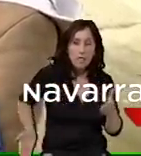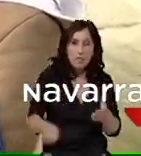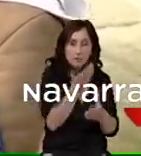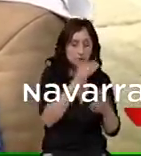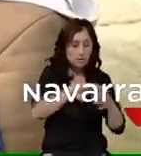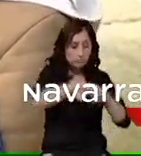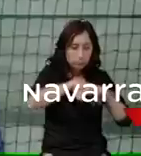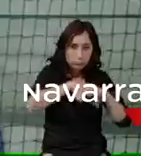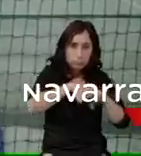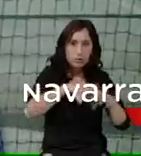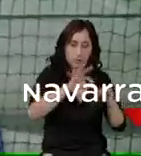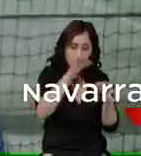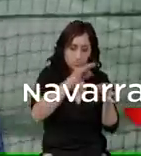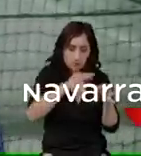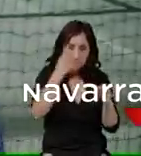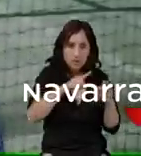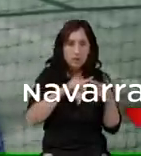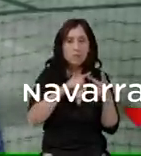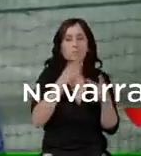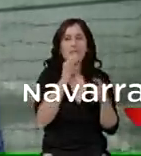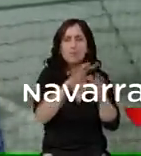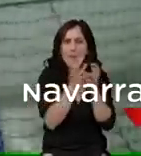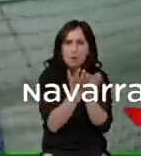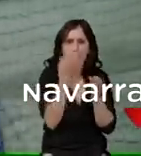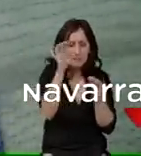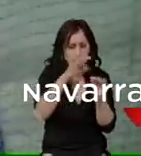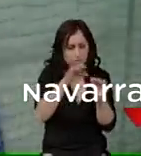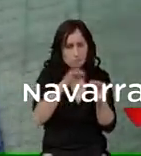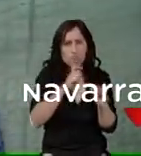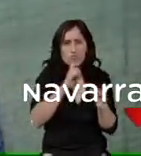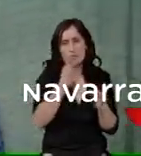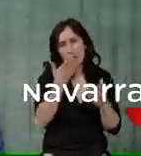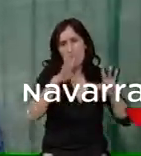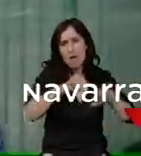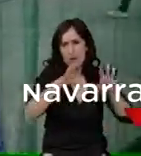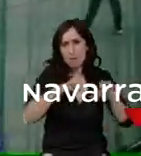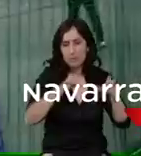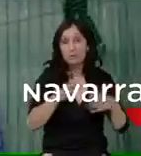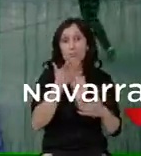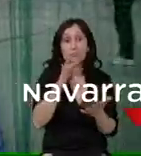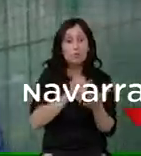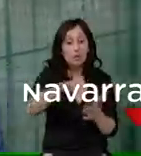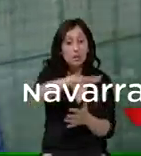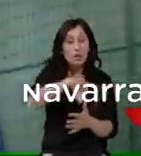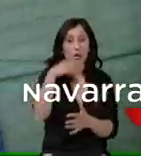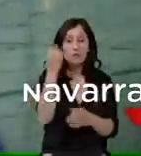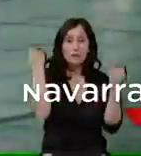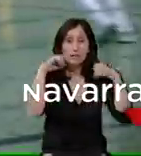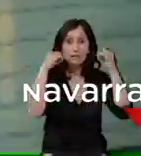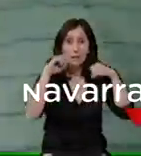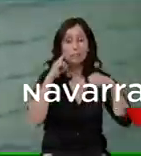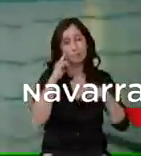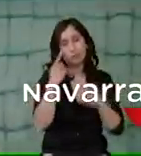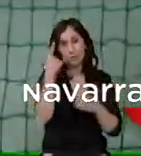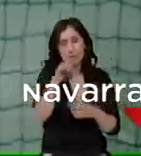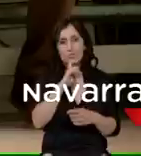pergaminos, los coso, forro. Bueno, me entretengo y me salgo por aquí por las tardes cuando entrenan los chavales. Ignacio, un placer.